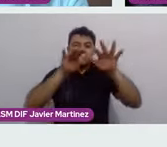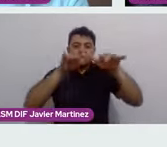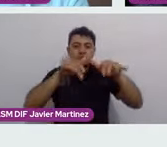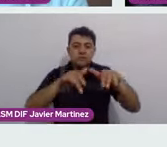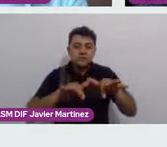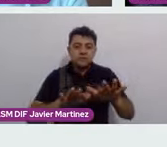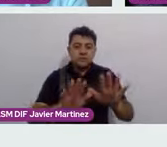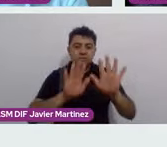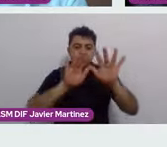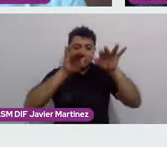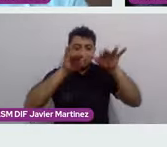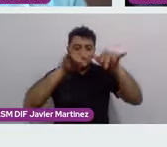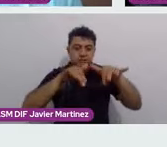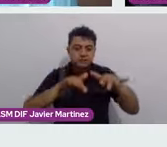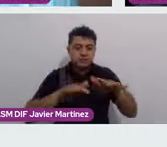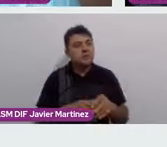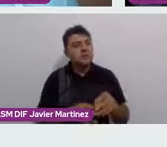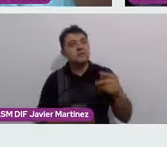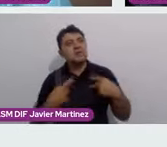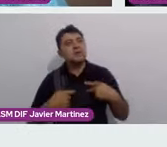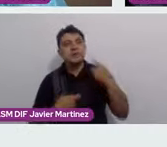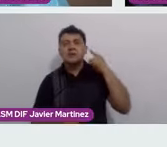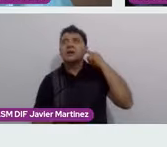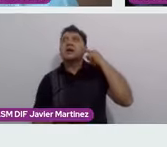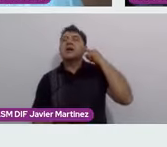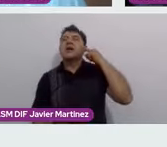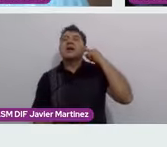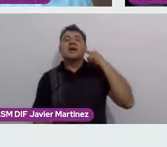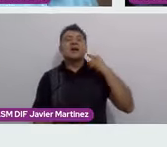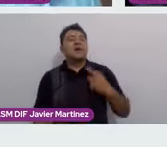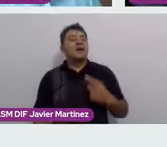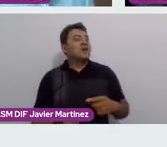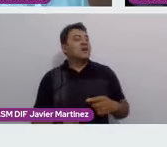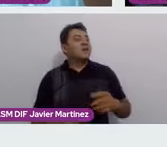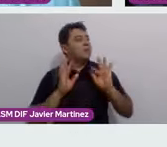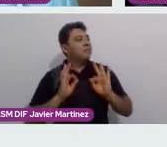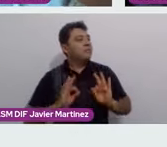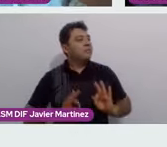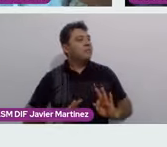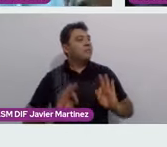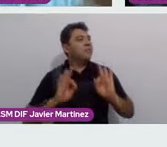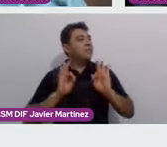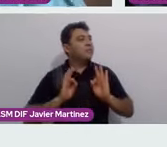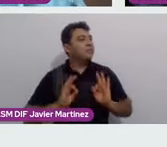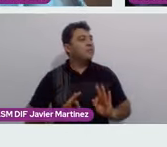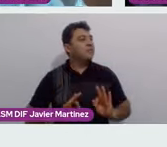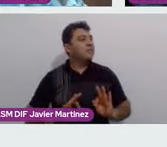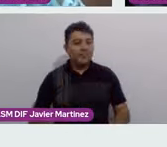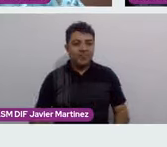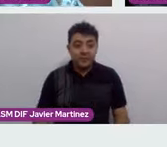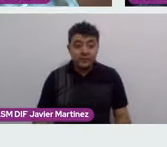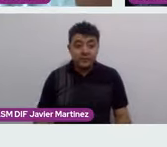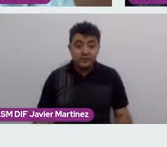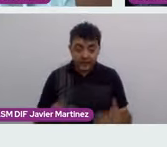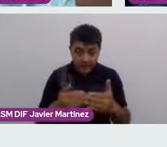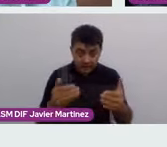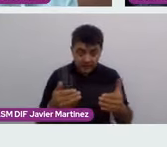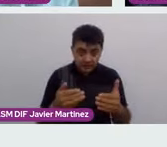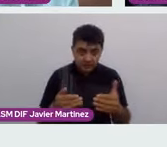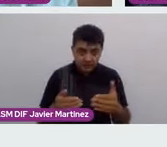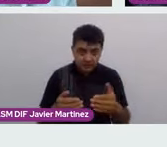¿no? ¡Qué maravilla! ¡Qué buena reflexión, doctor! Y nos llega una que